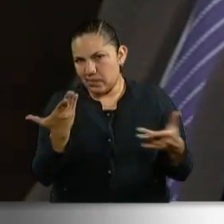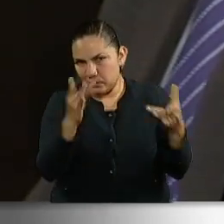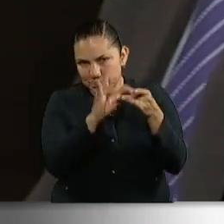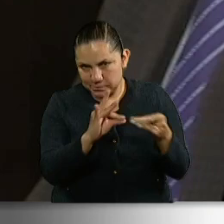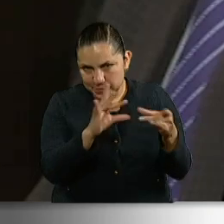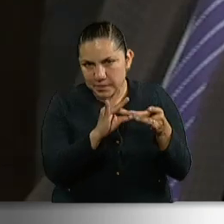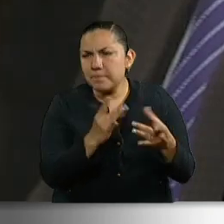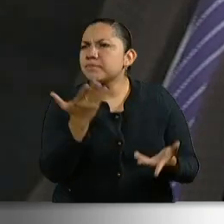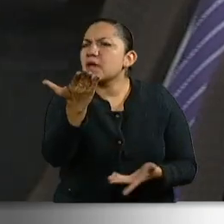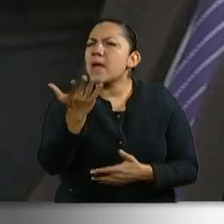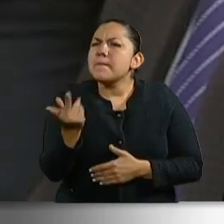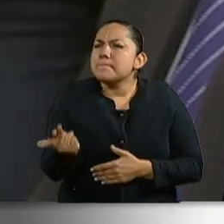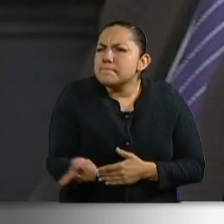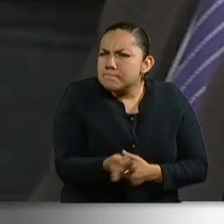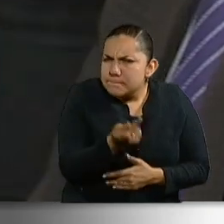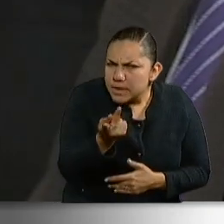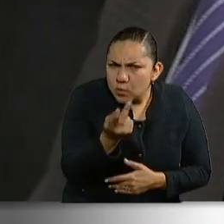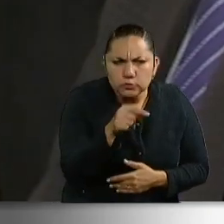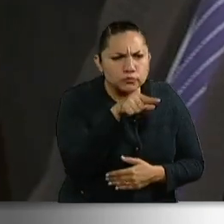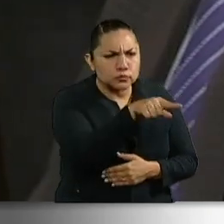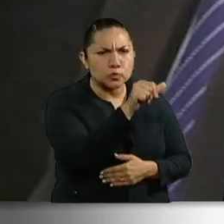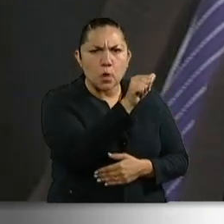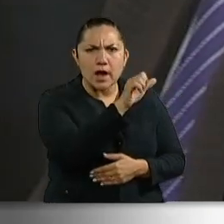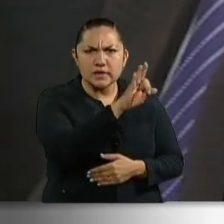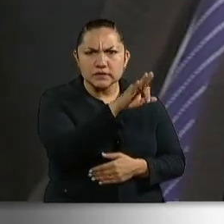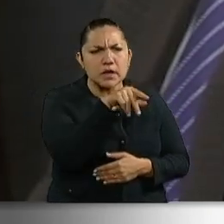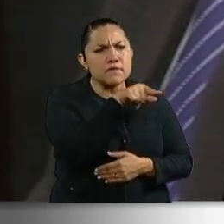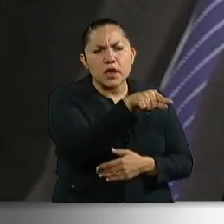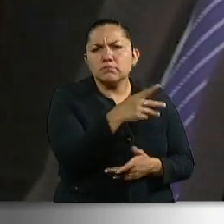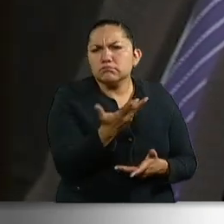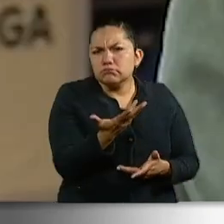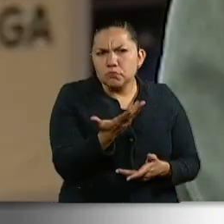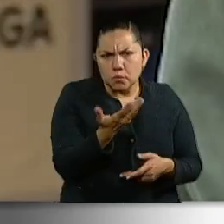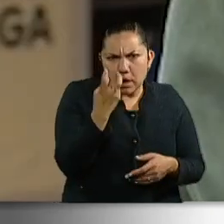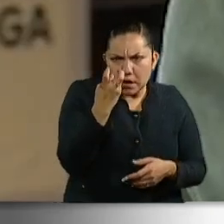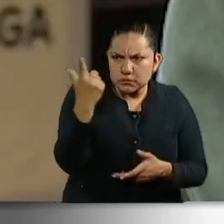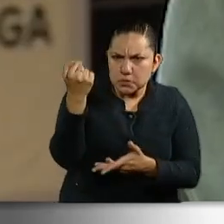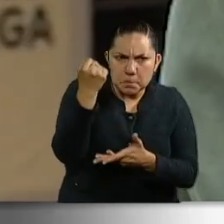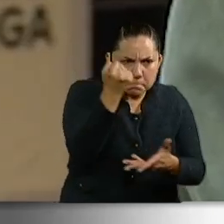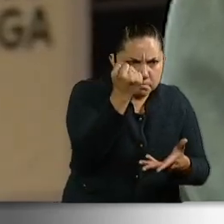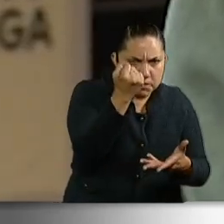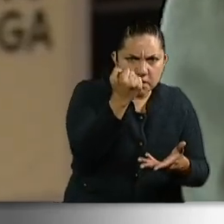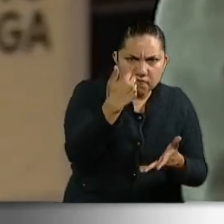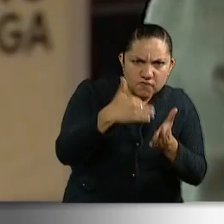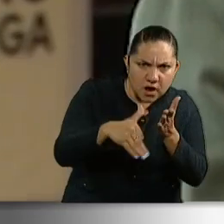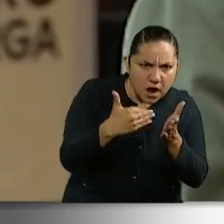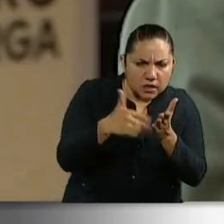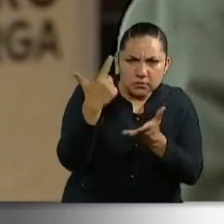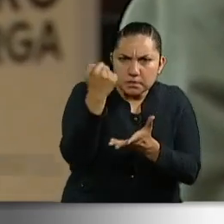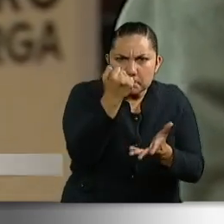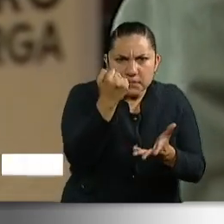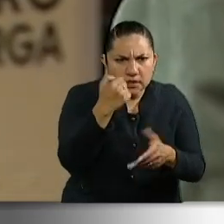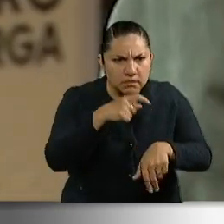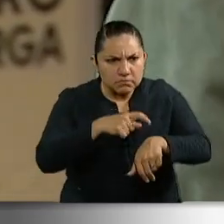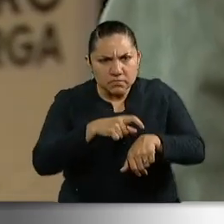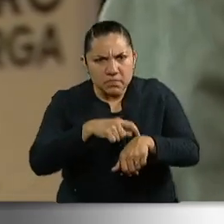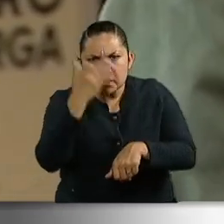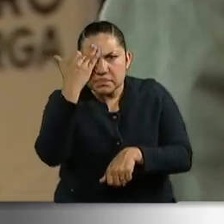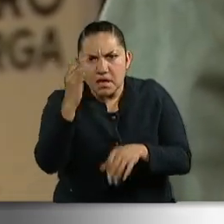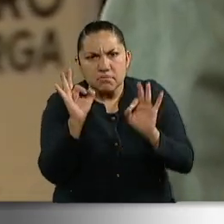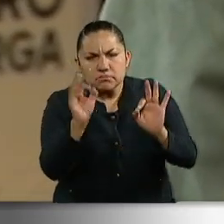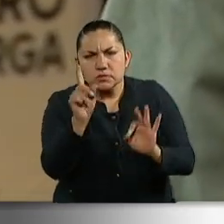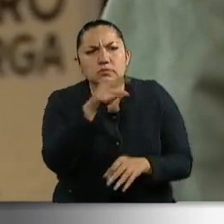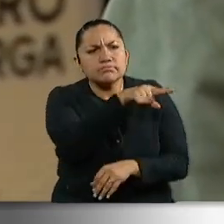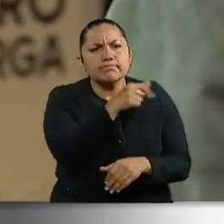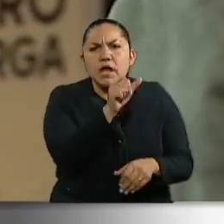¿qué está haciendo la Auditoría Superior de la Federación? Correspondiente a los años 2016 a 2021,